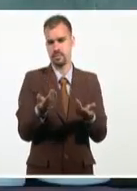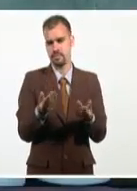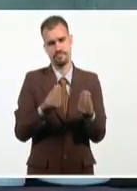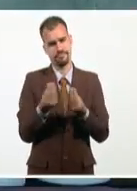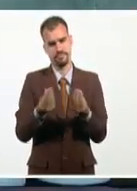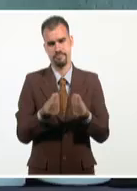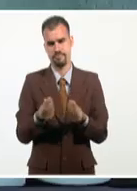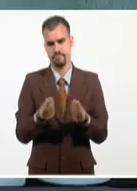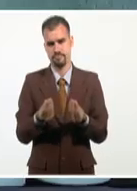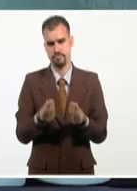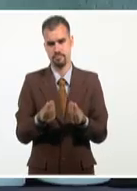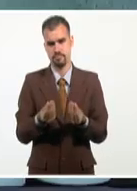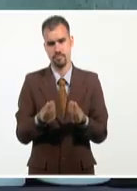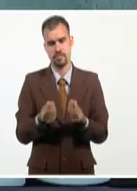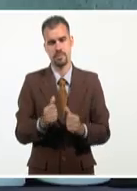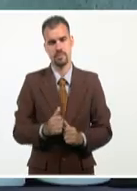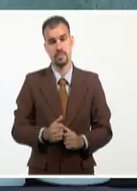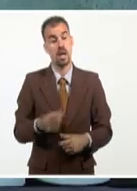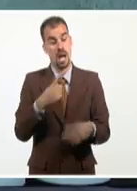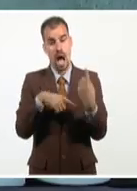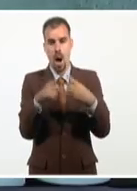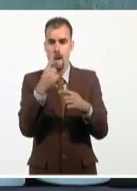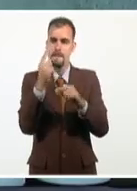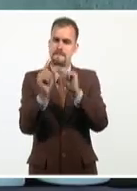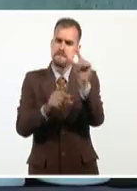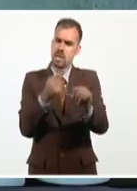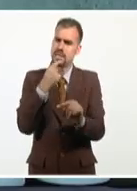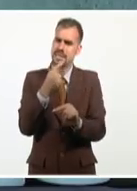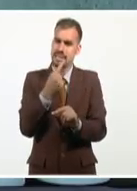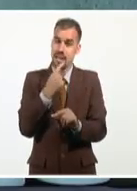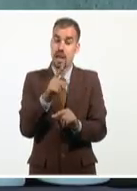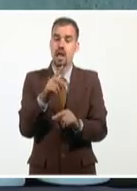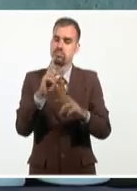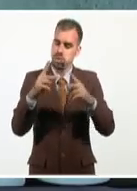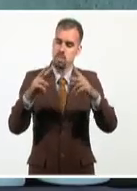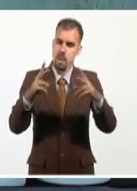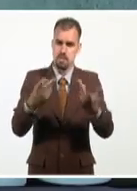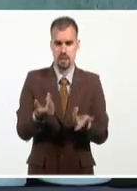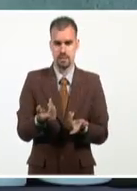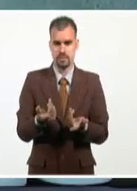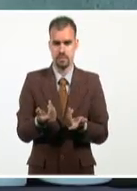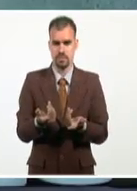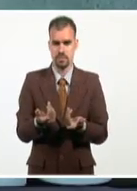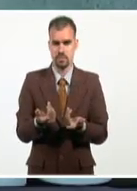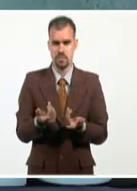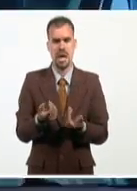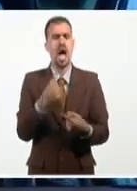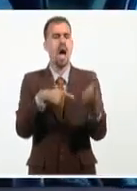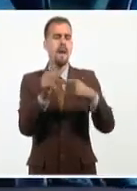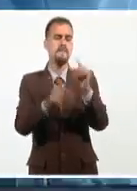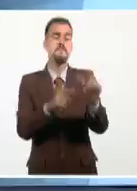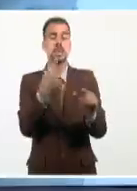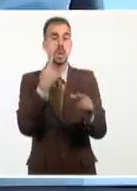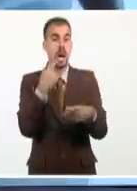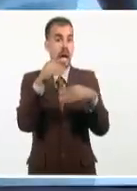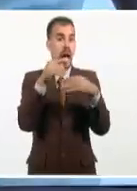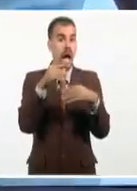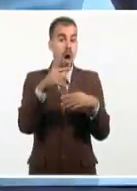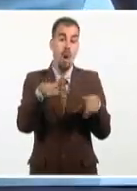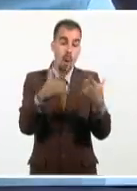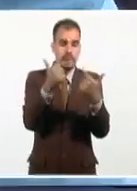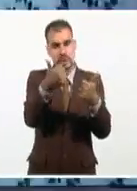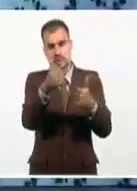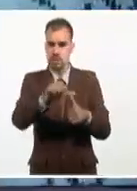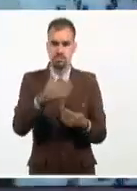se traducen en realidades y no solo por deseo o advertencias las personas acatan conductas. Es ahí donde el control